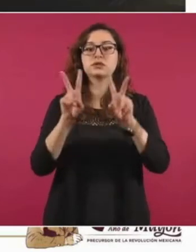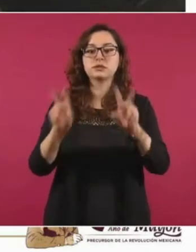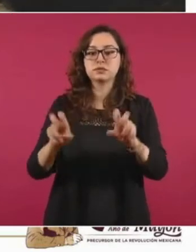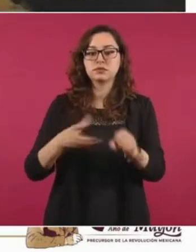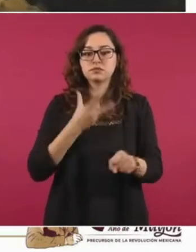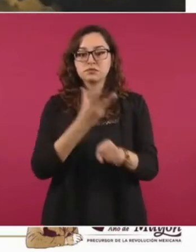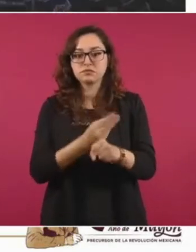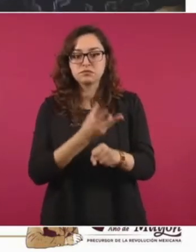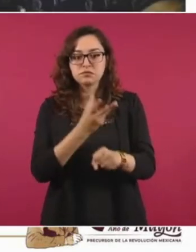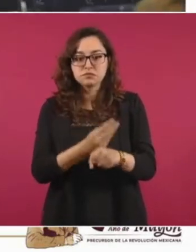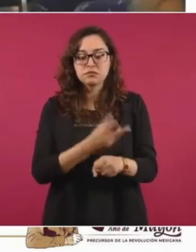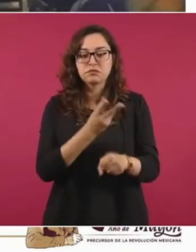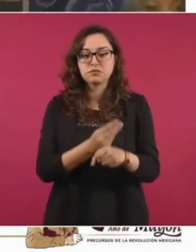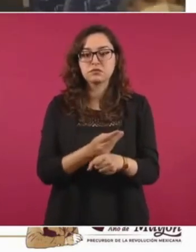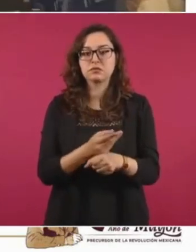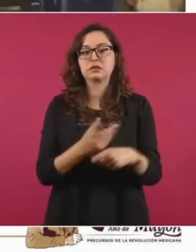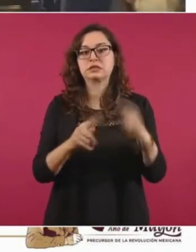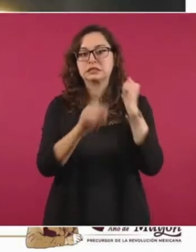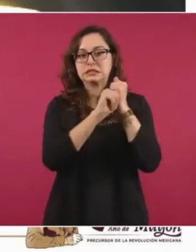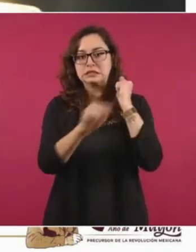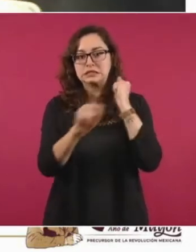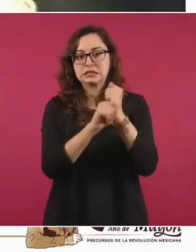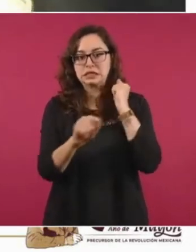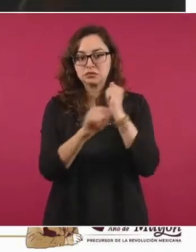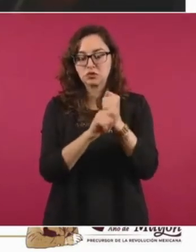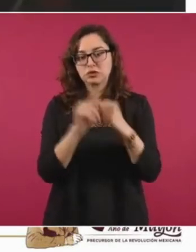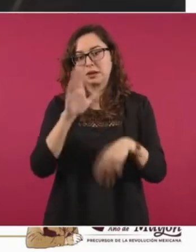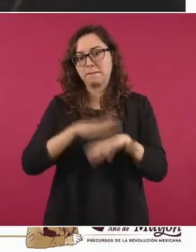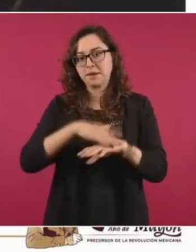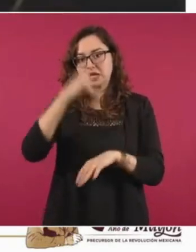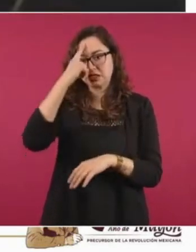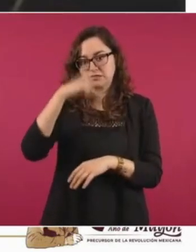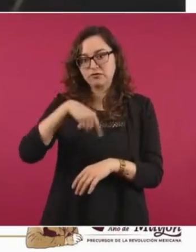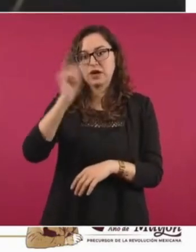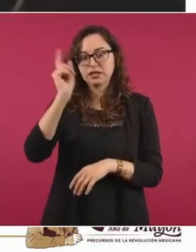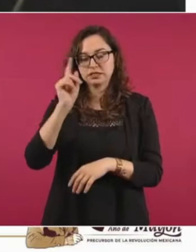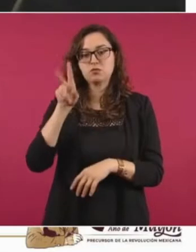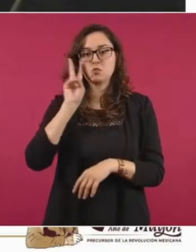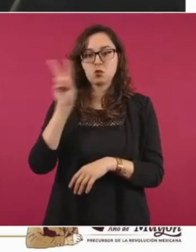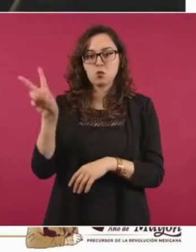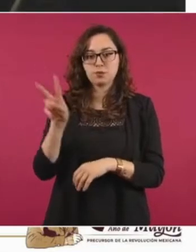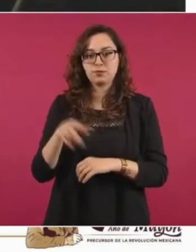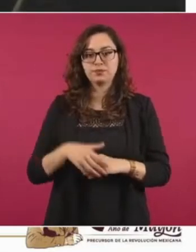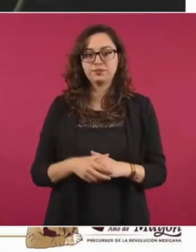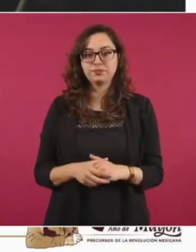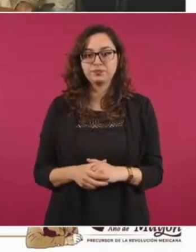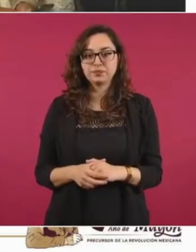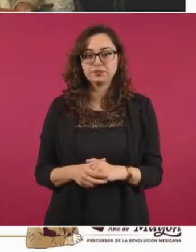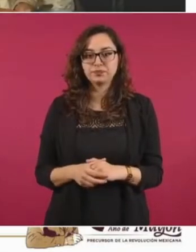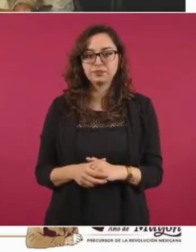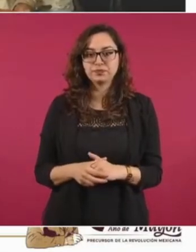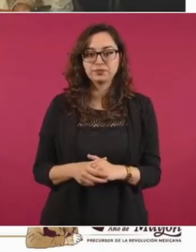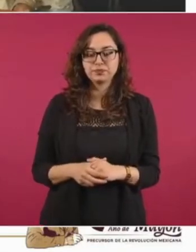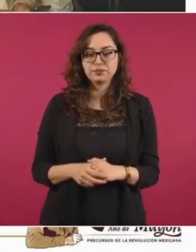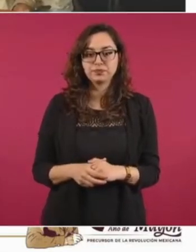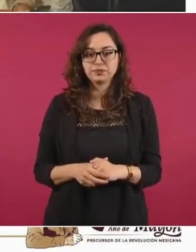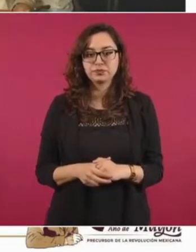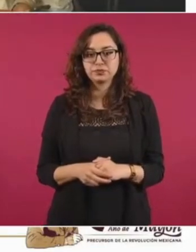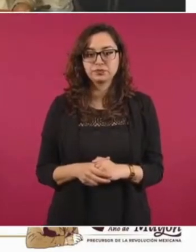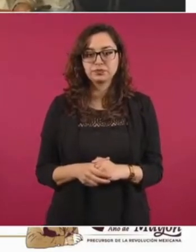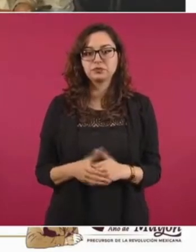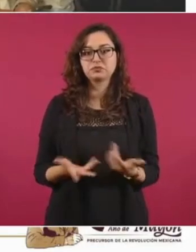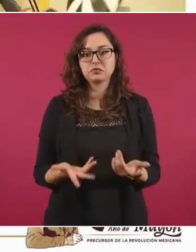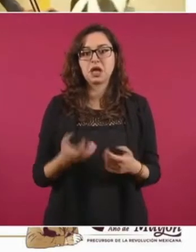facilitar el acceso de llegada y salida hacia el aeropuerto, y como ven ustedes, en coordinación